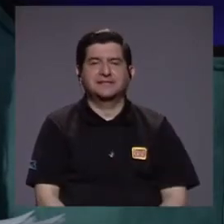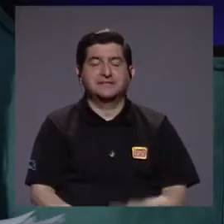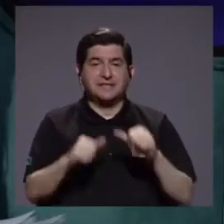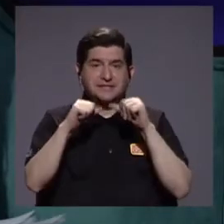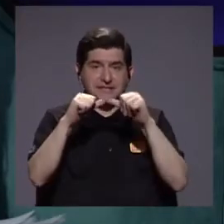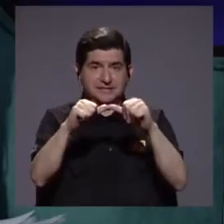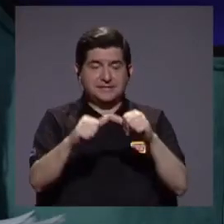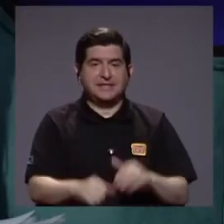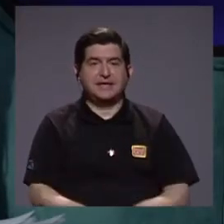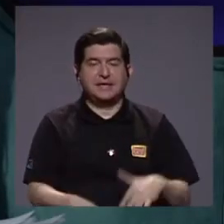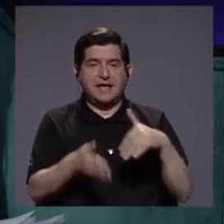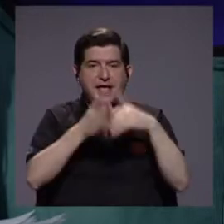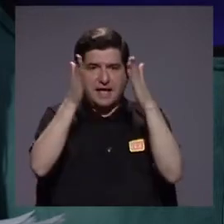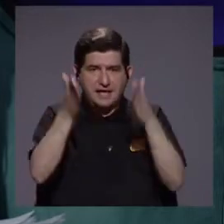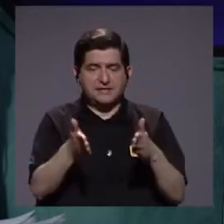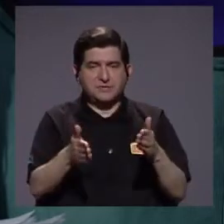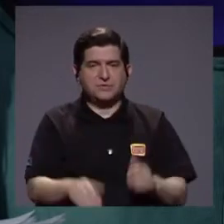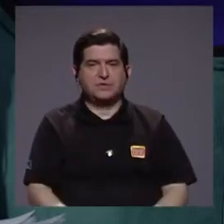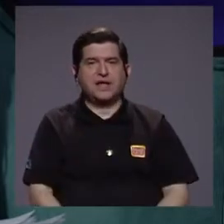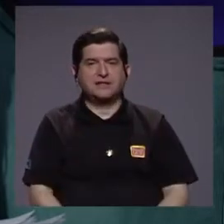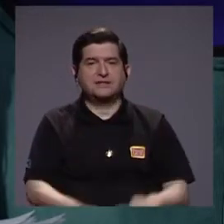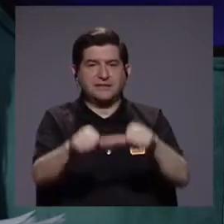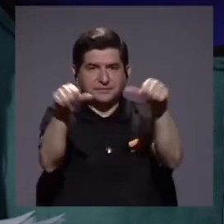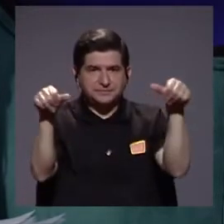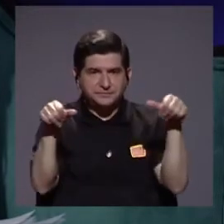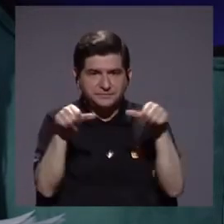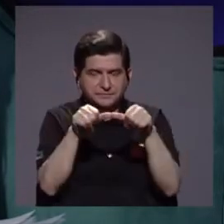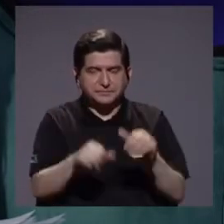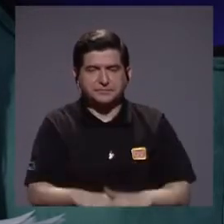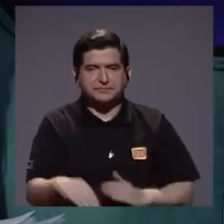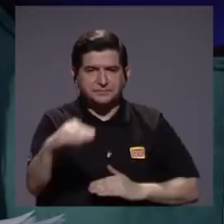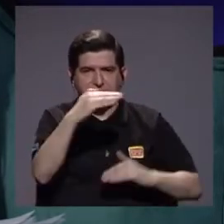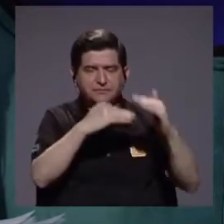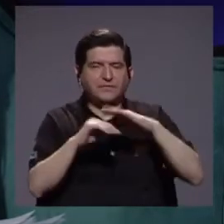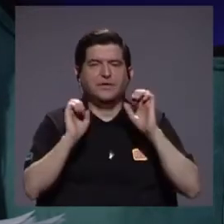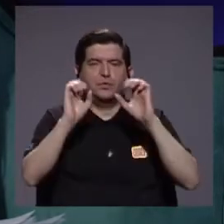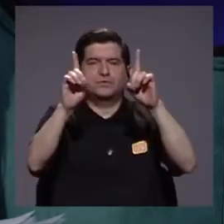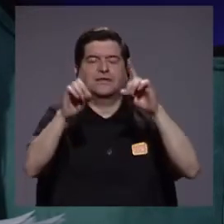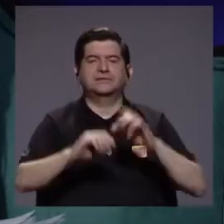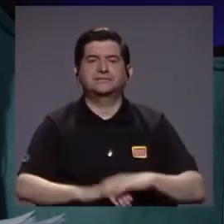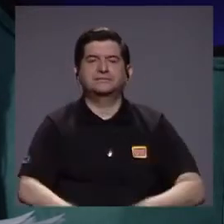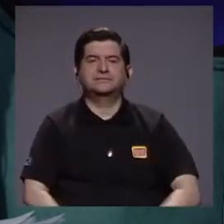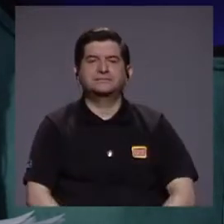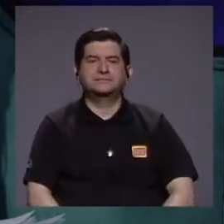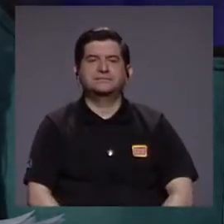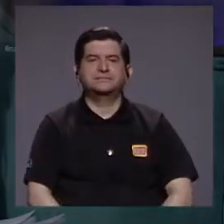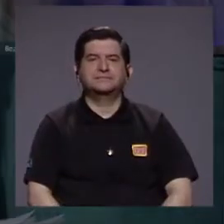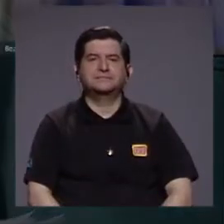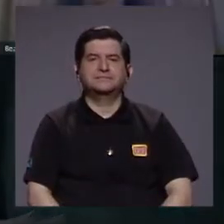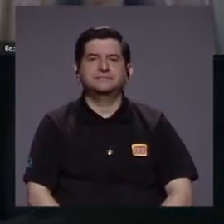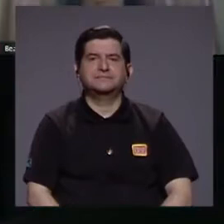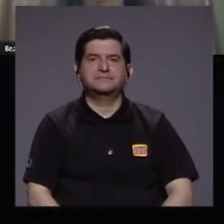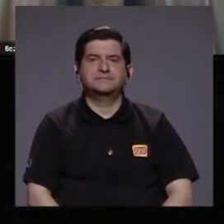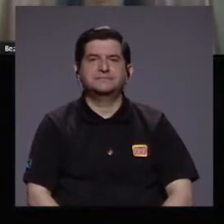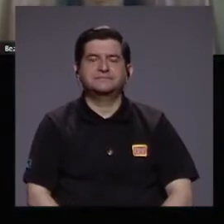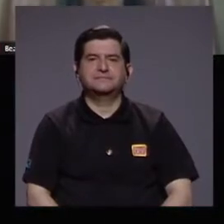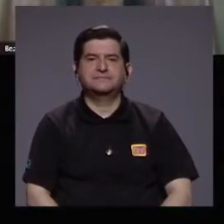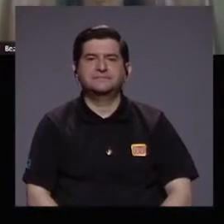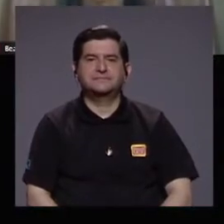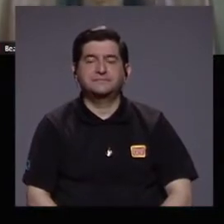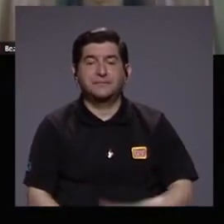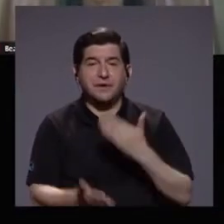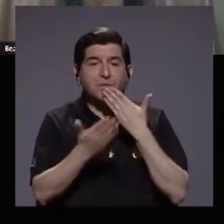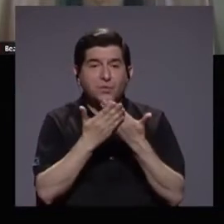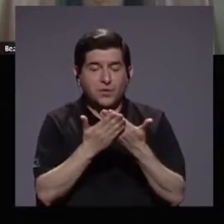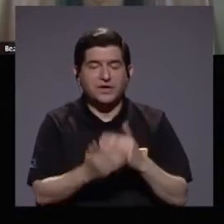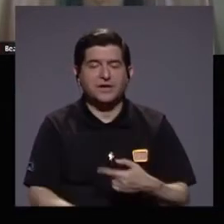Continuamos con un estudiante correspondiente al área de la Facultad de Educación. Buenas,